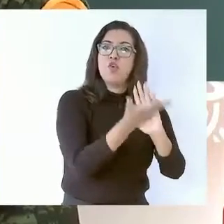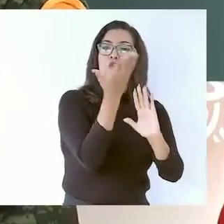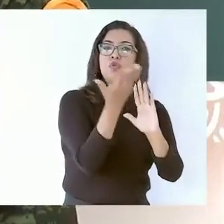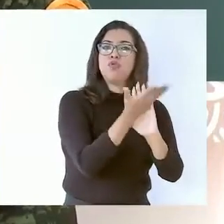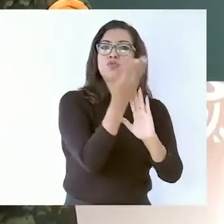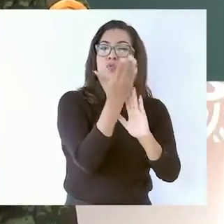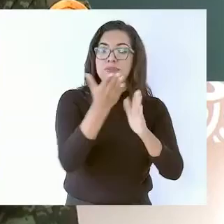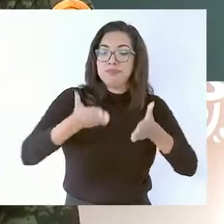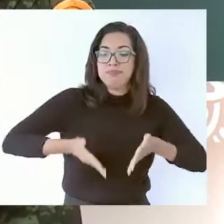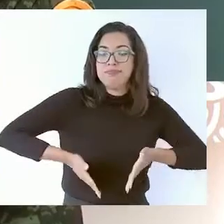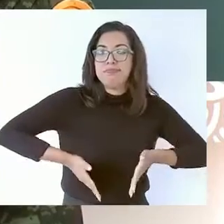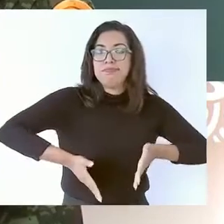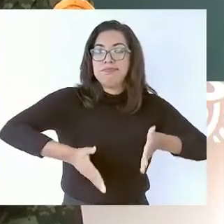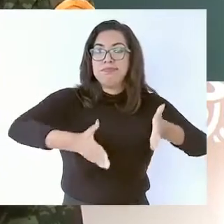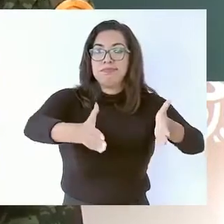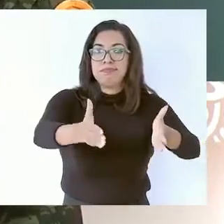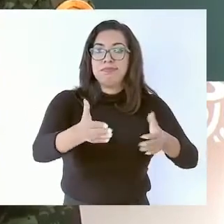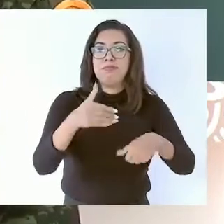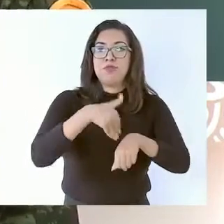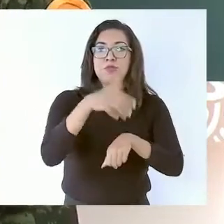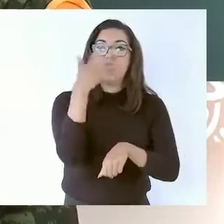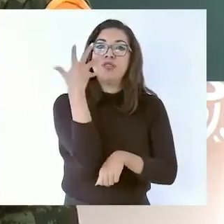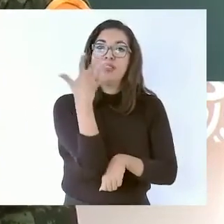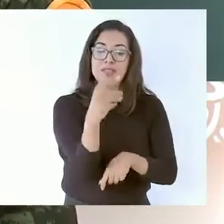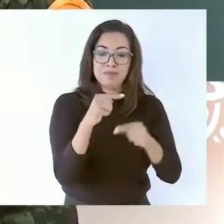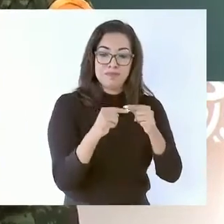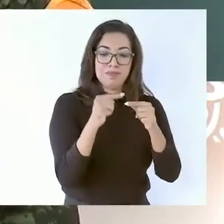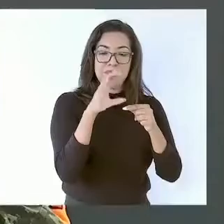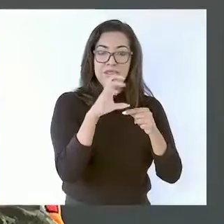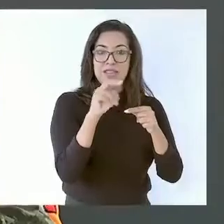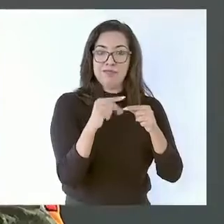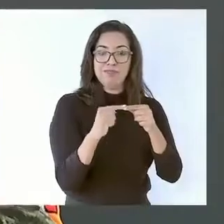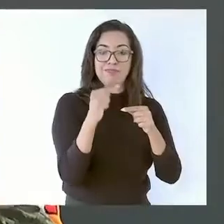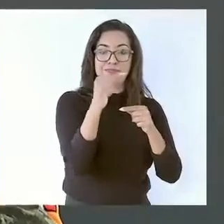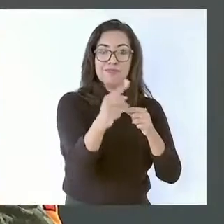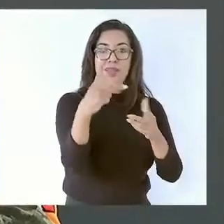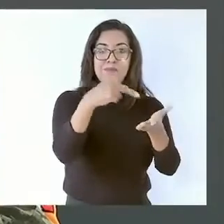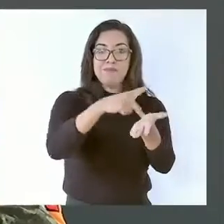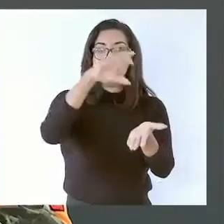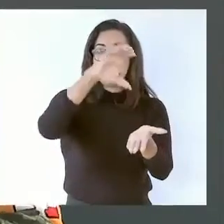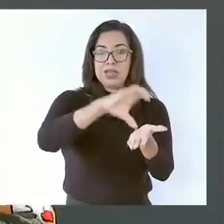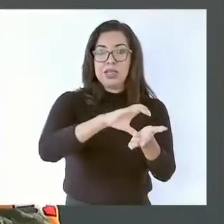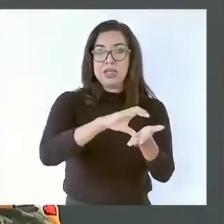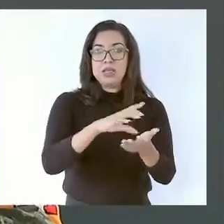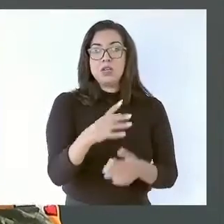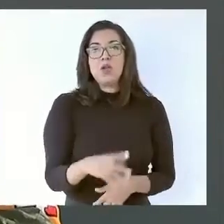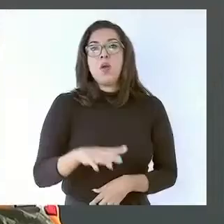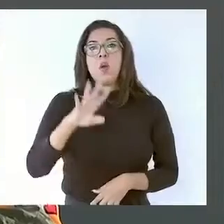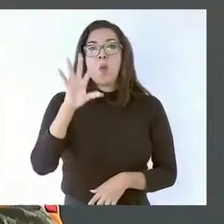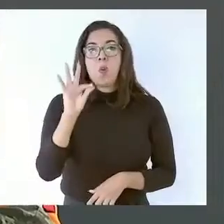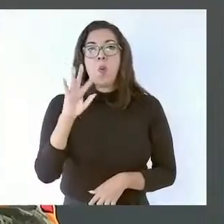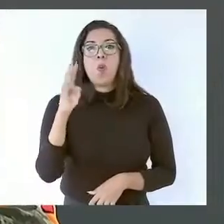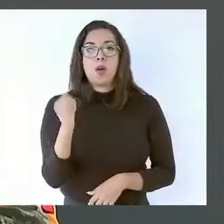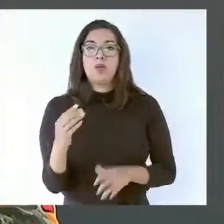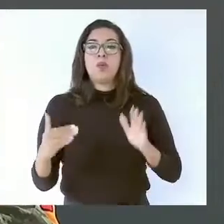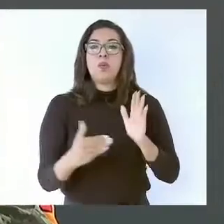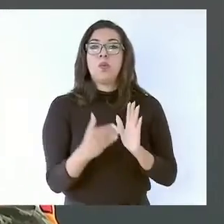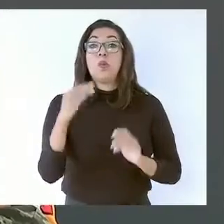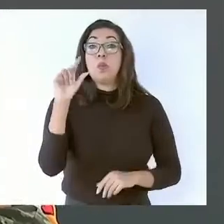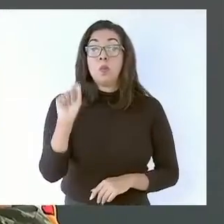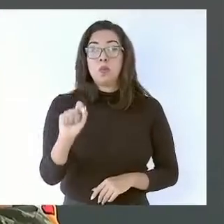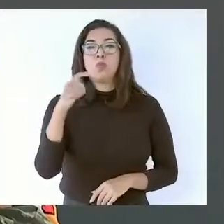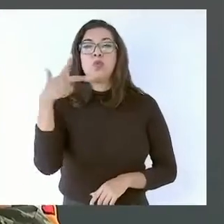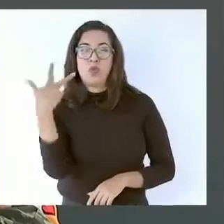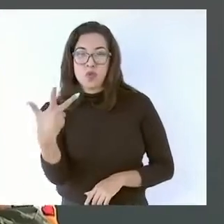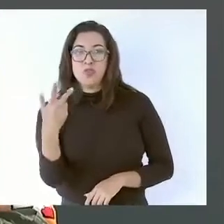Norte, Cancún, Playa del Carmen. Este tramo de 49.8 kilómetros podría